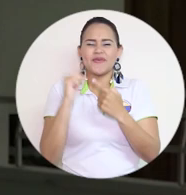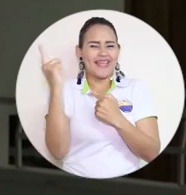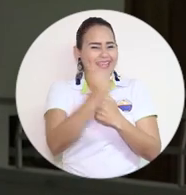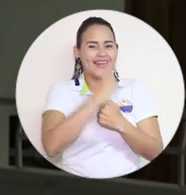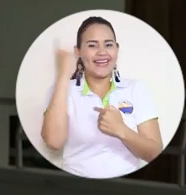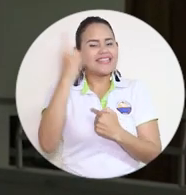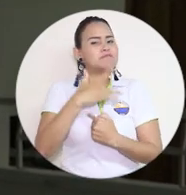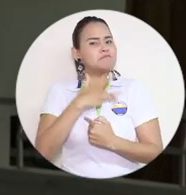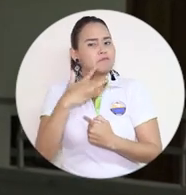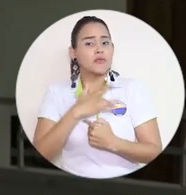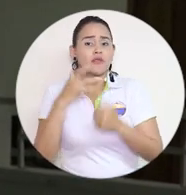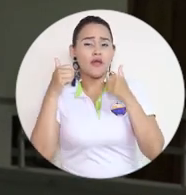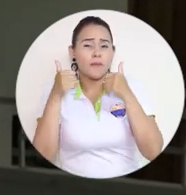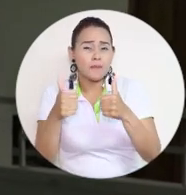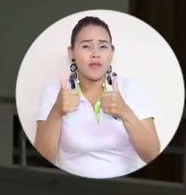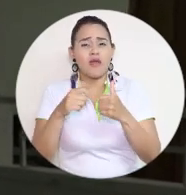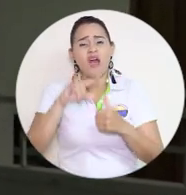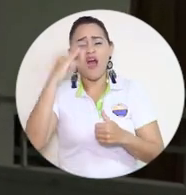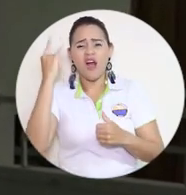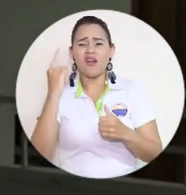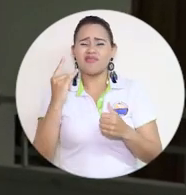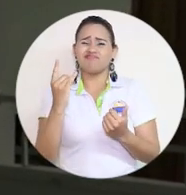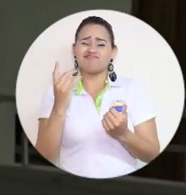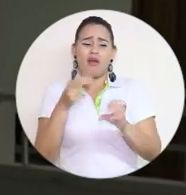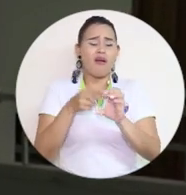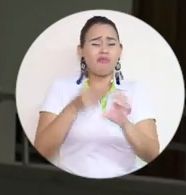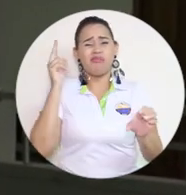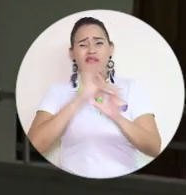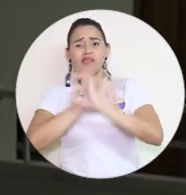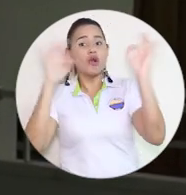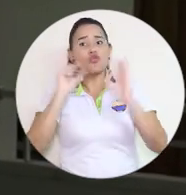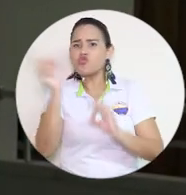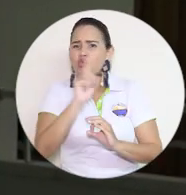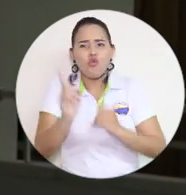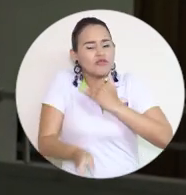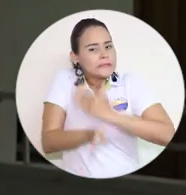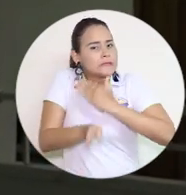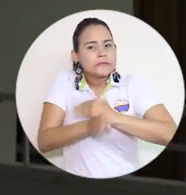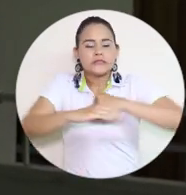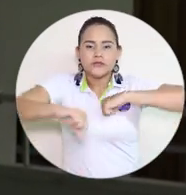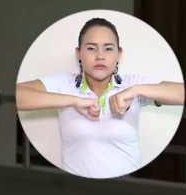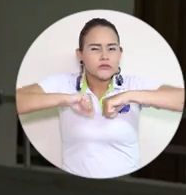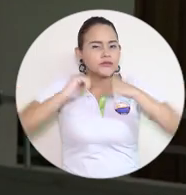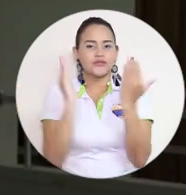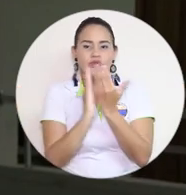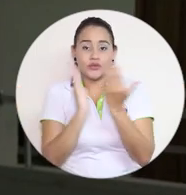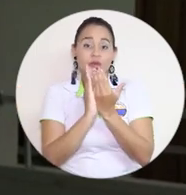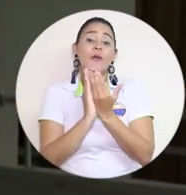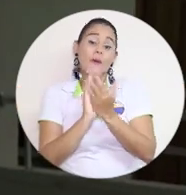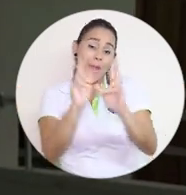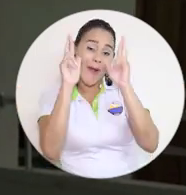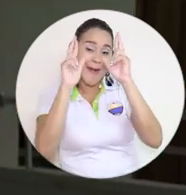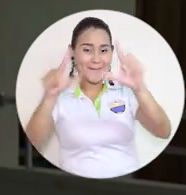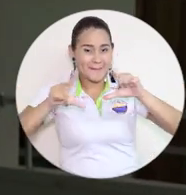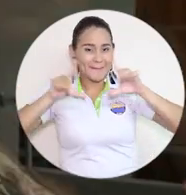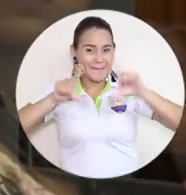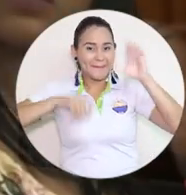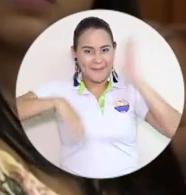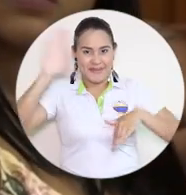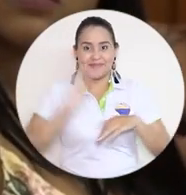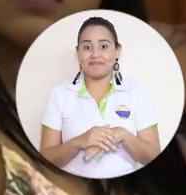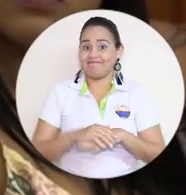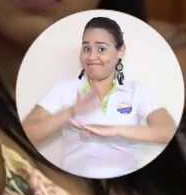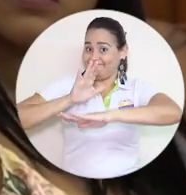bienestar institucional para garantizar que no se generen unos altos índices de deserción y en cambio sí unos